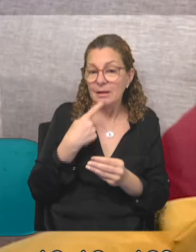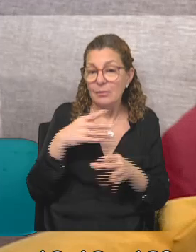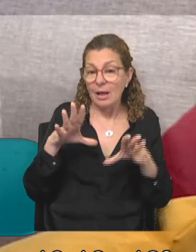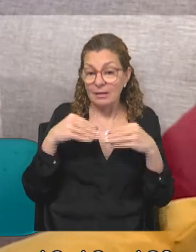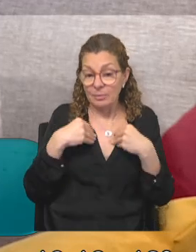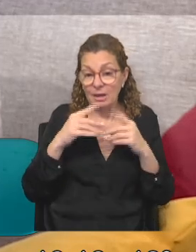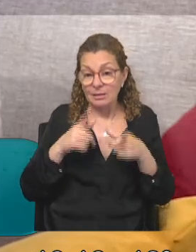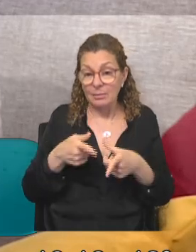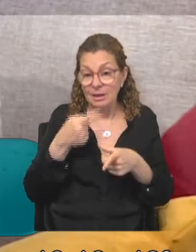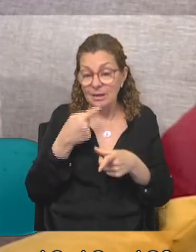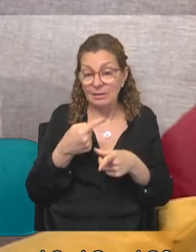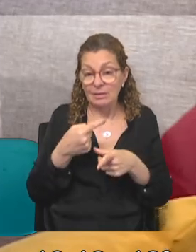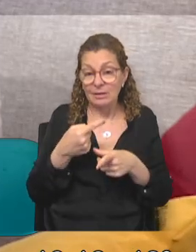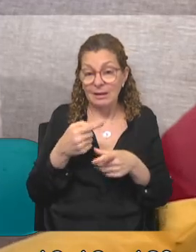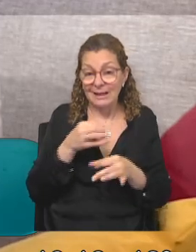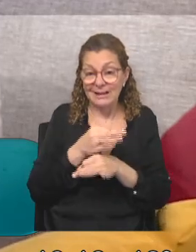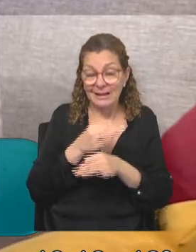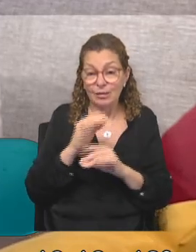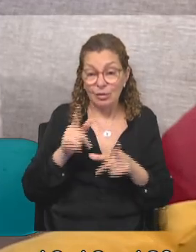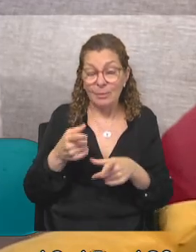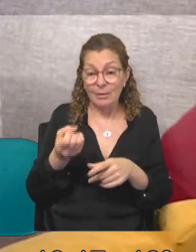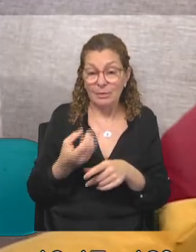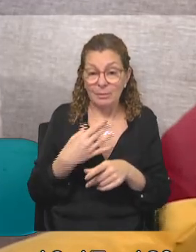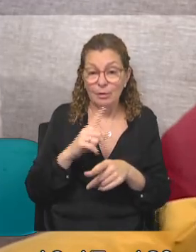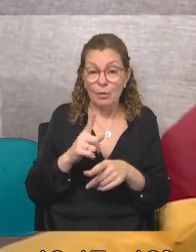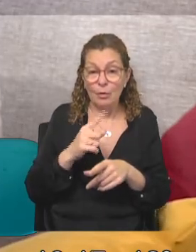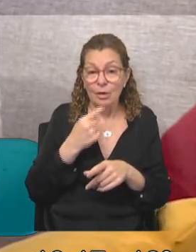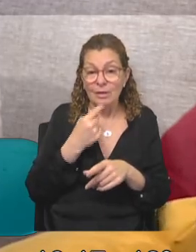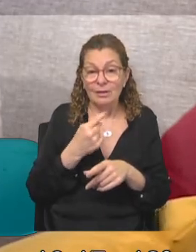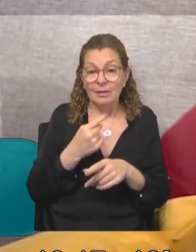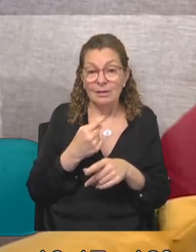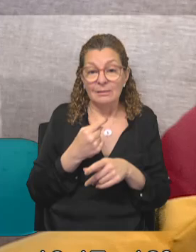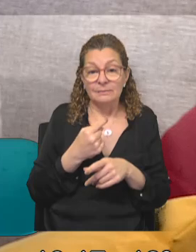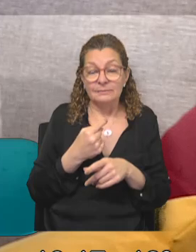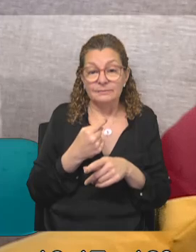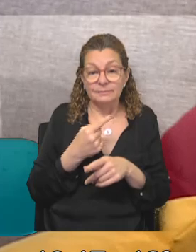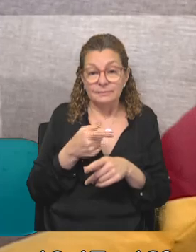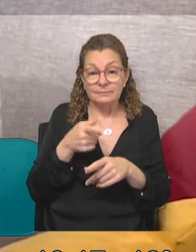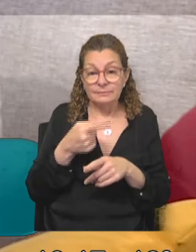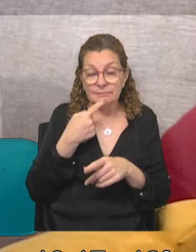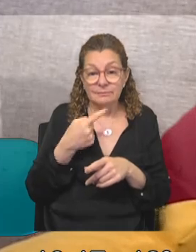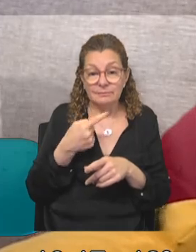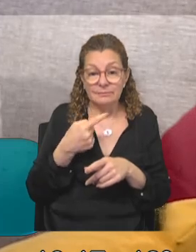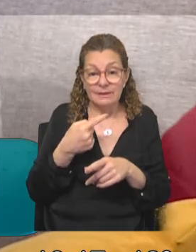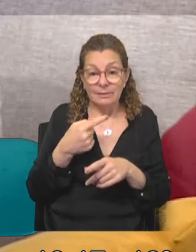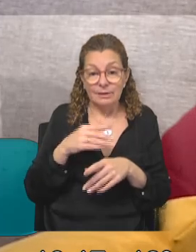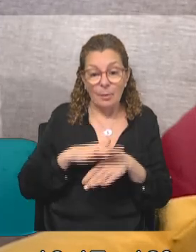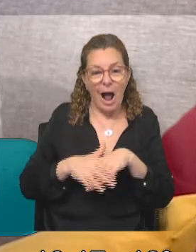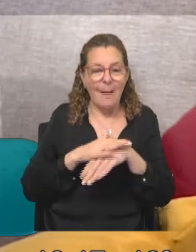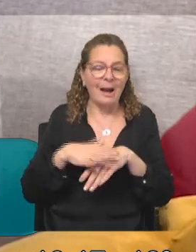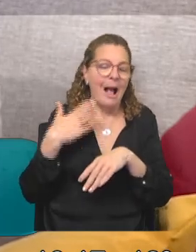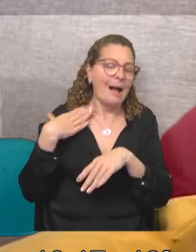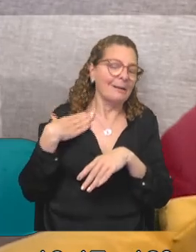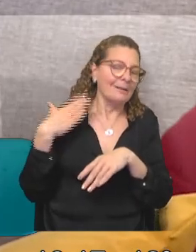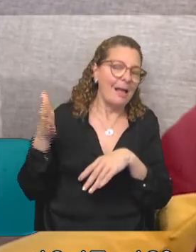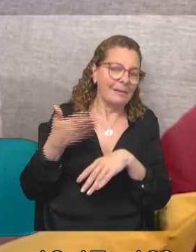esas devoluciones, ir enseñando también que esas devoluciones no son producto de me están pasando, ¿no?, la mano por el lomo, sino que capaz